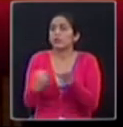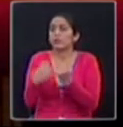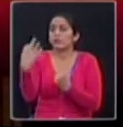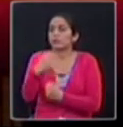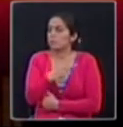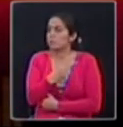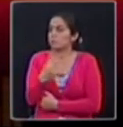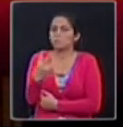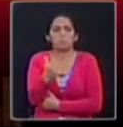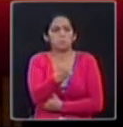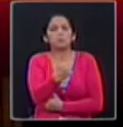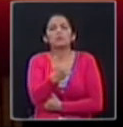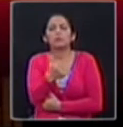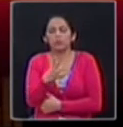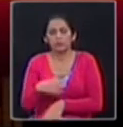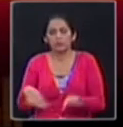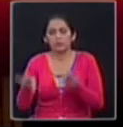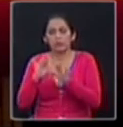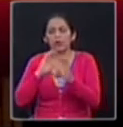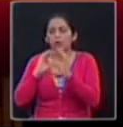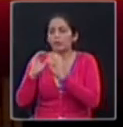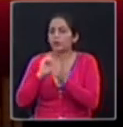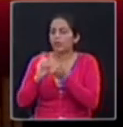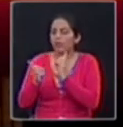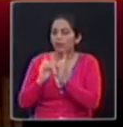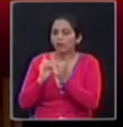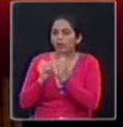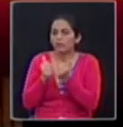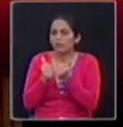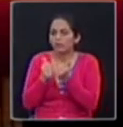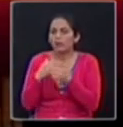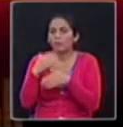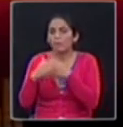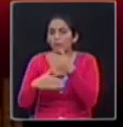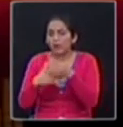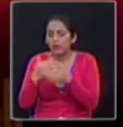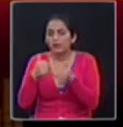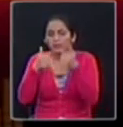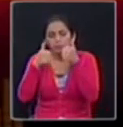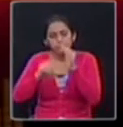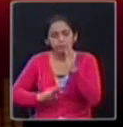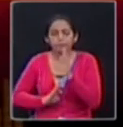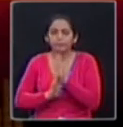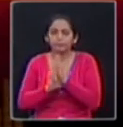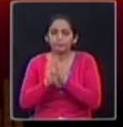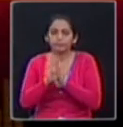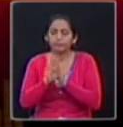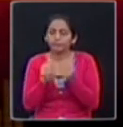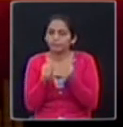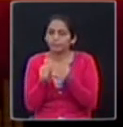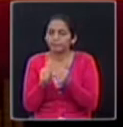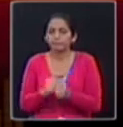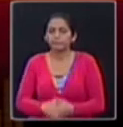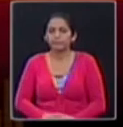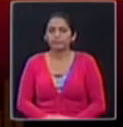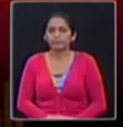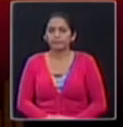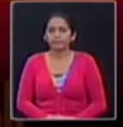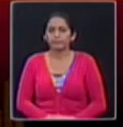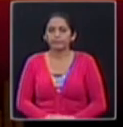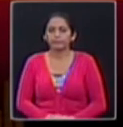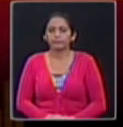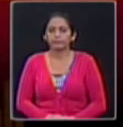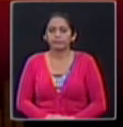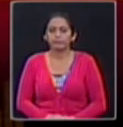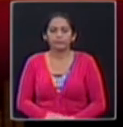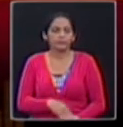responsable, sabiendo que somos nosotros coautores del resultado de esto, vamos a tener la capacidad de encontrar puntos de acuerdo.